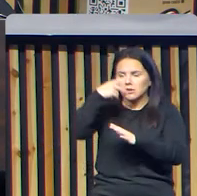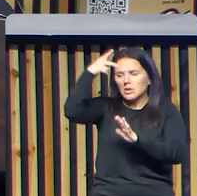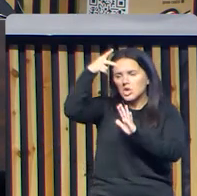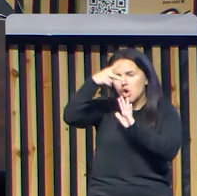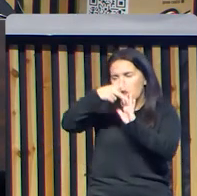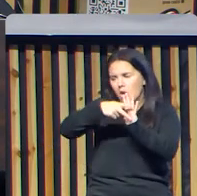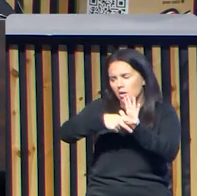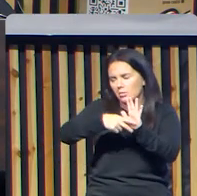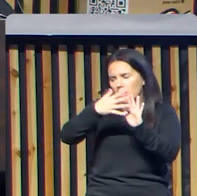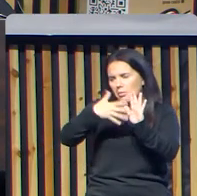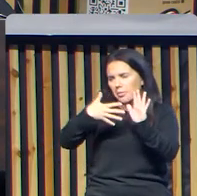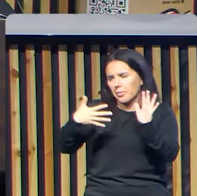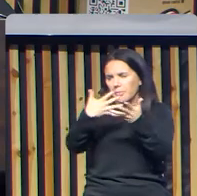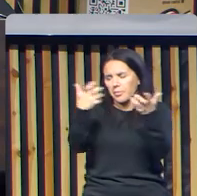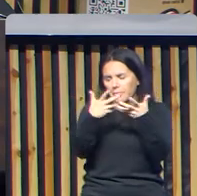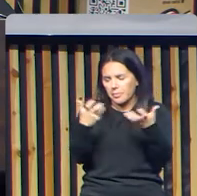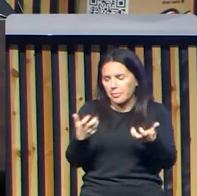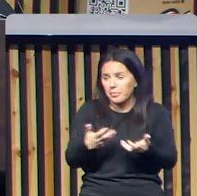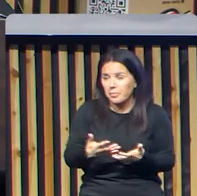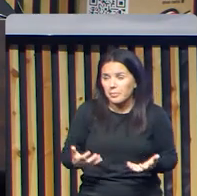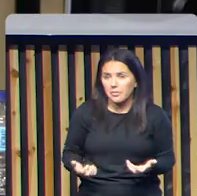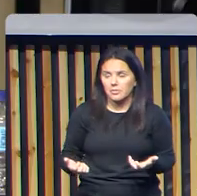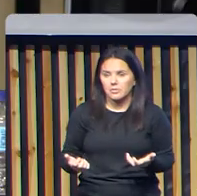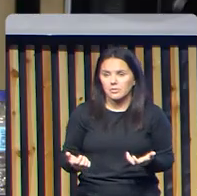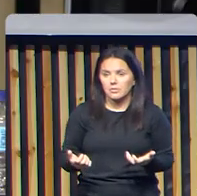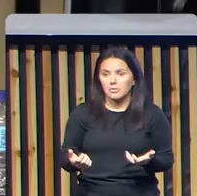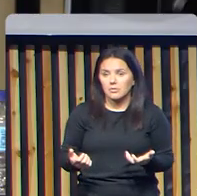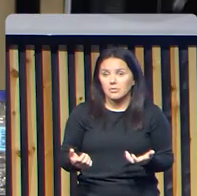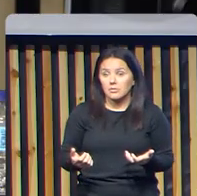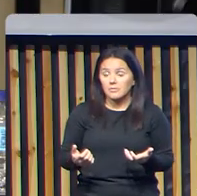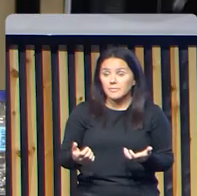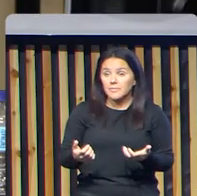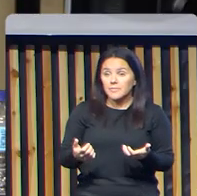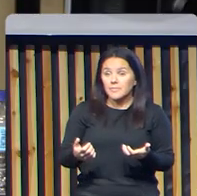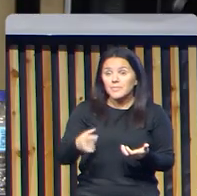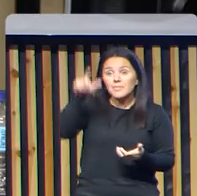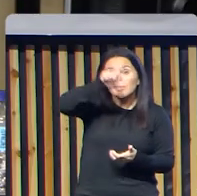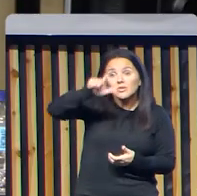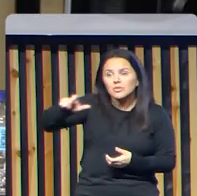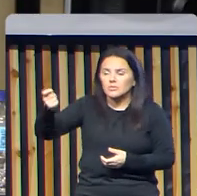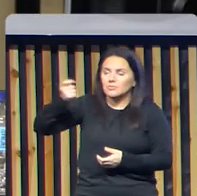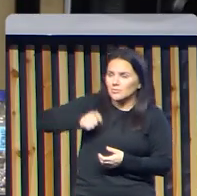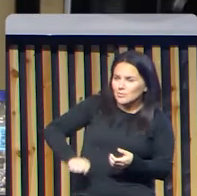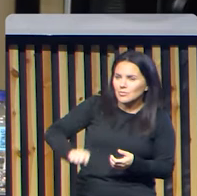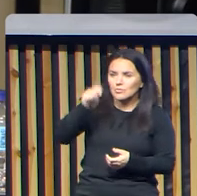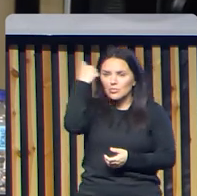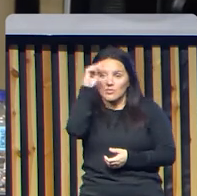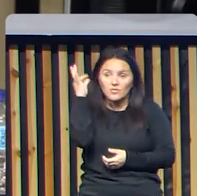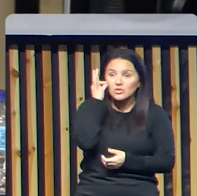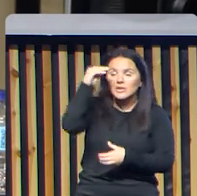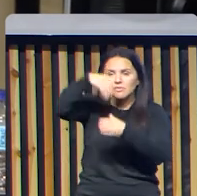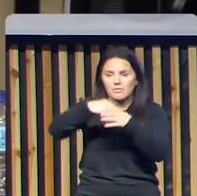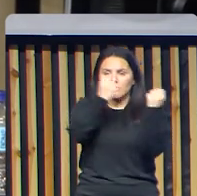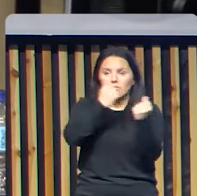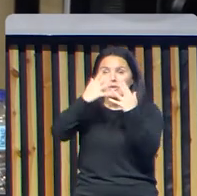normativas de todos los niveles que impelen a los profesionales y a las profesionales de la